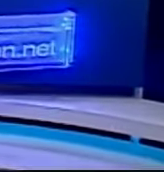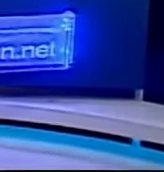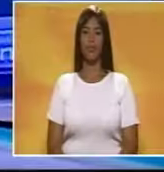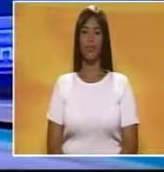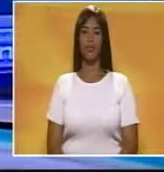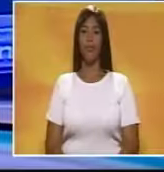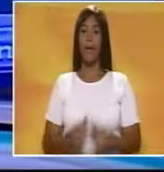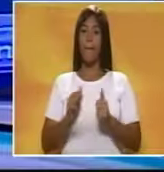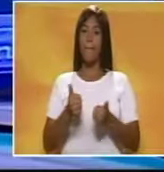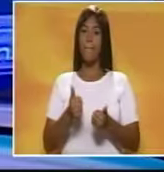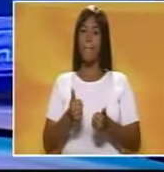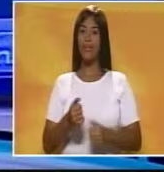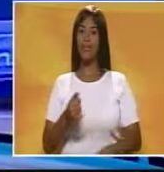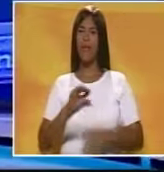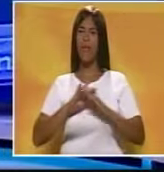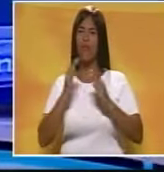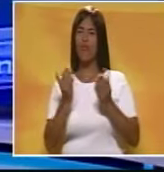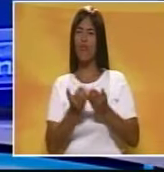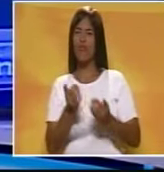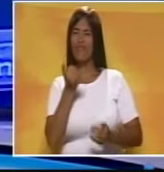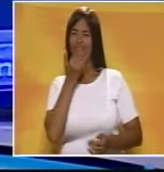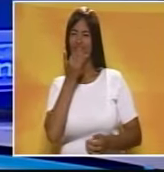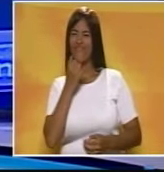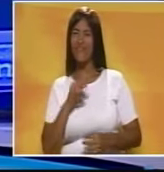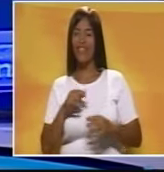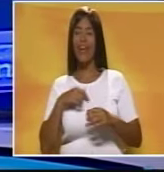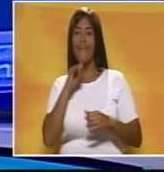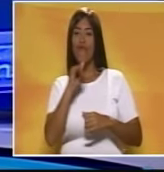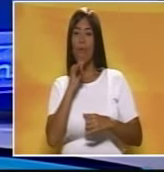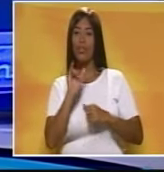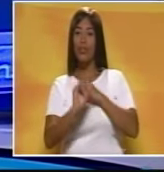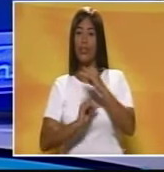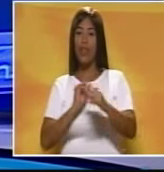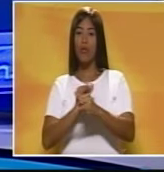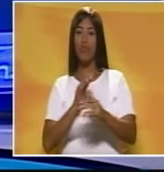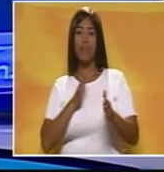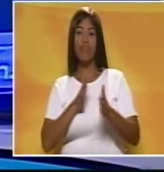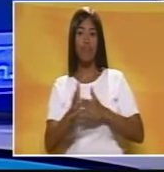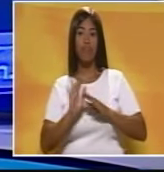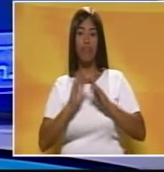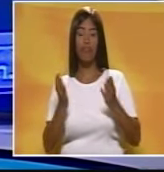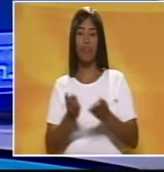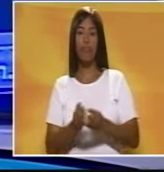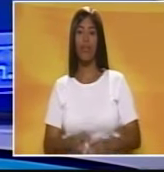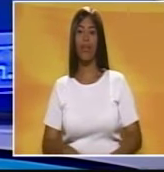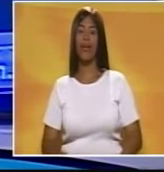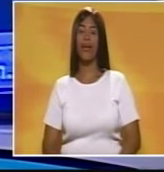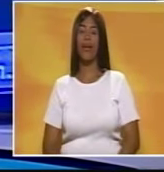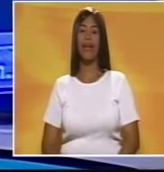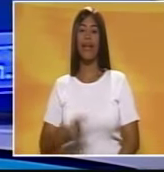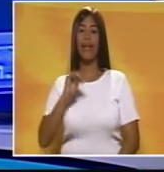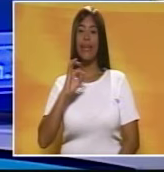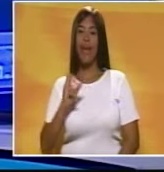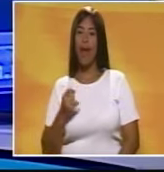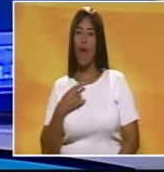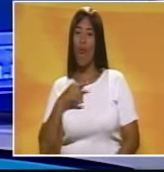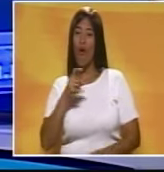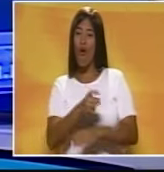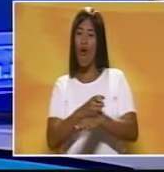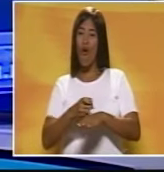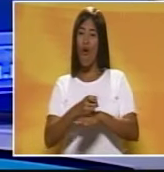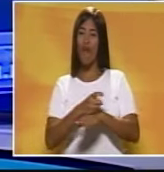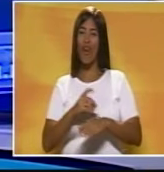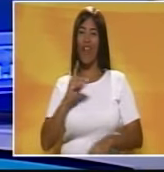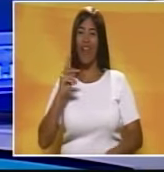Amigos, iniciamos el recorrido por las notas internacionales en lo que pasa en el mundo y lo hacemos en Nicaragua. Así es, Milagros. El gobierno de Daniel Ortega y